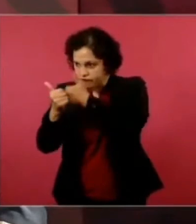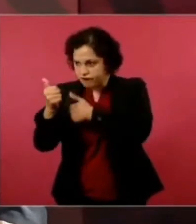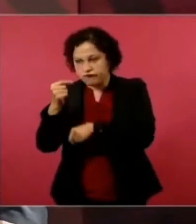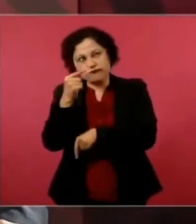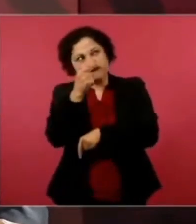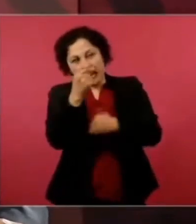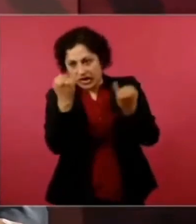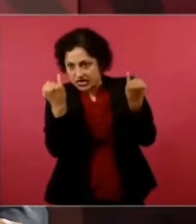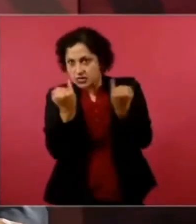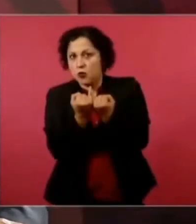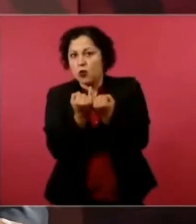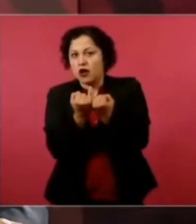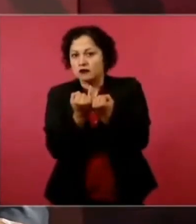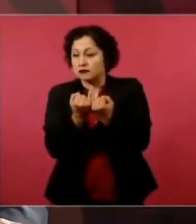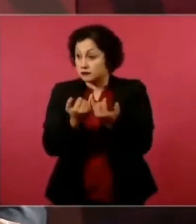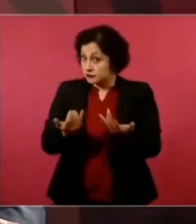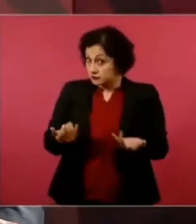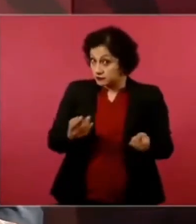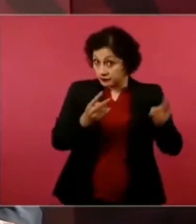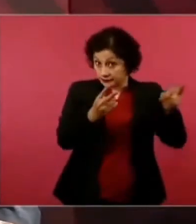Ahora ya no.